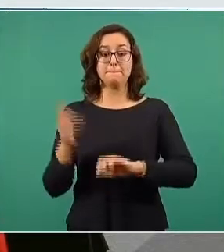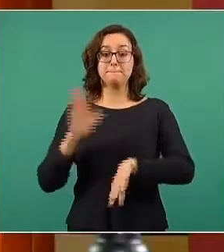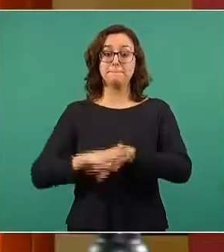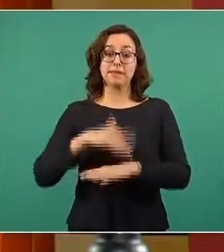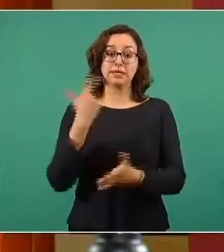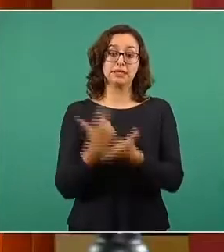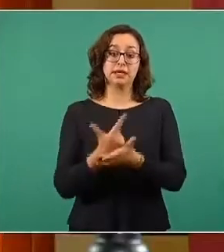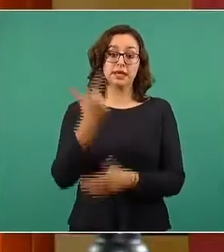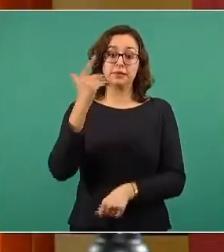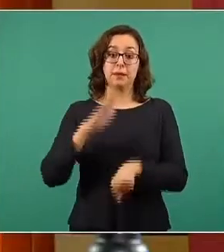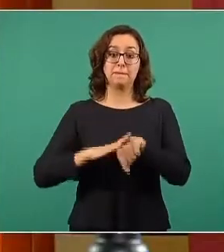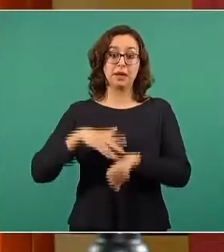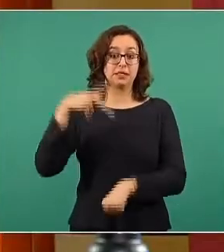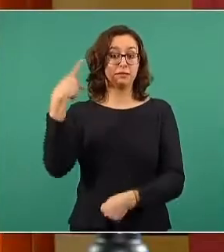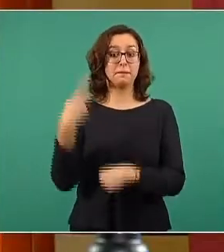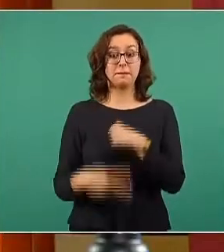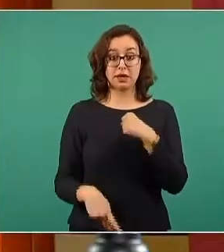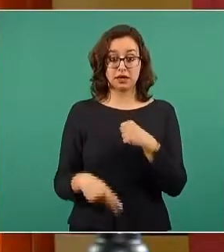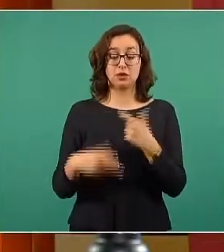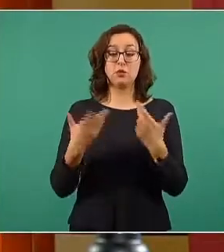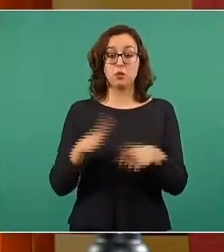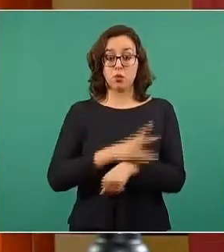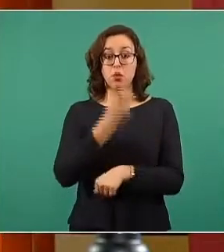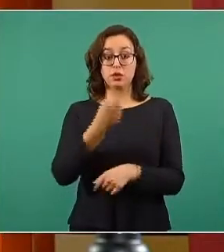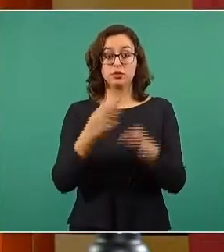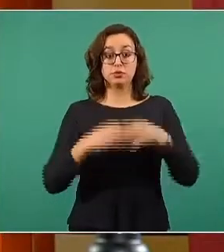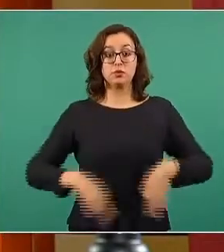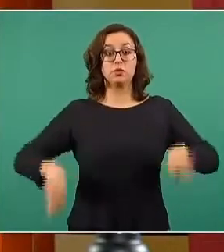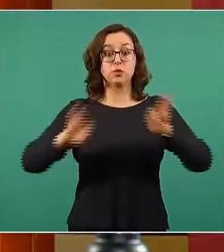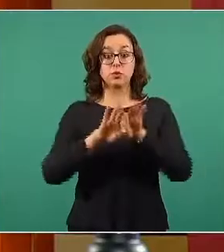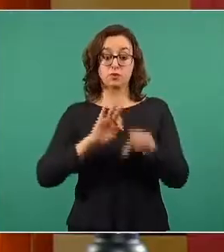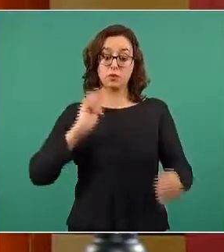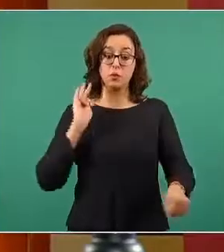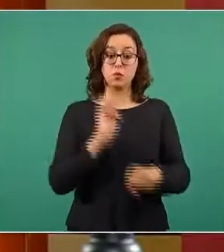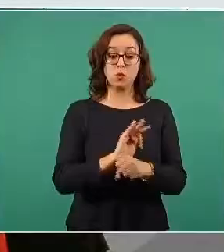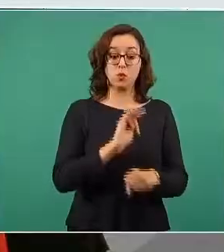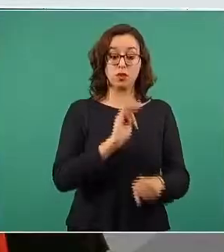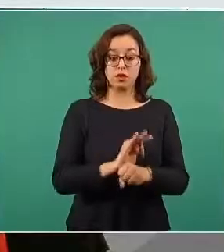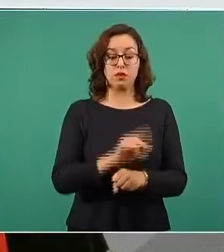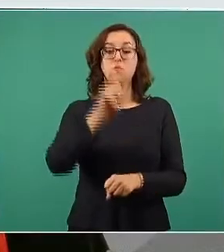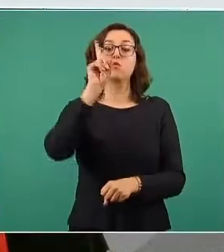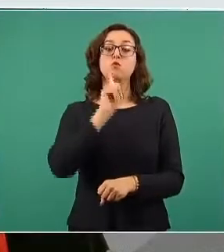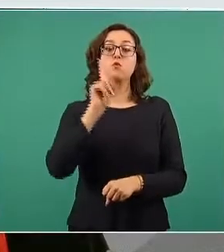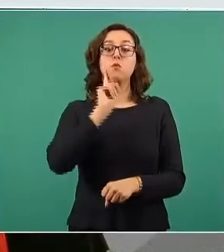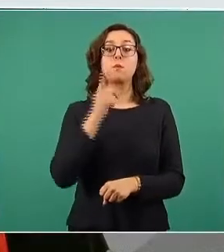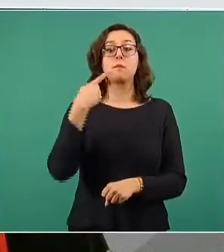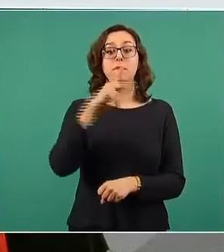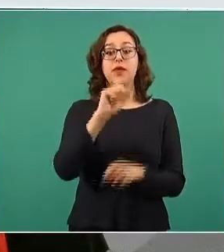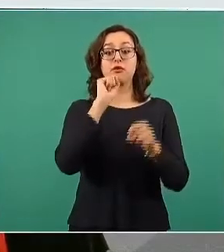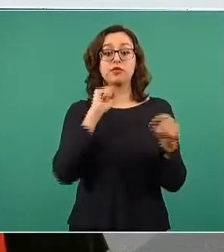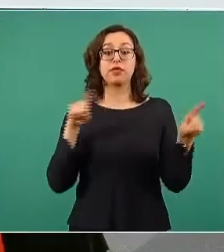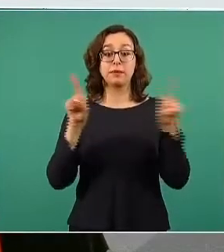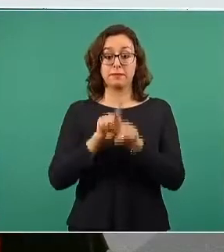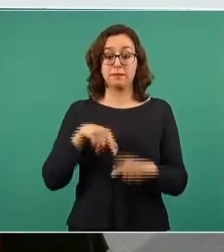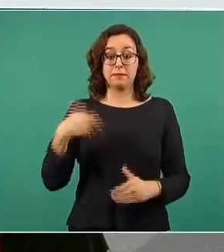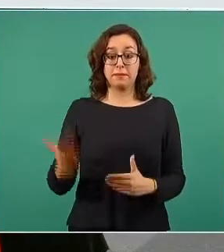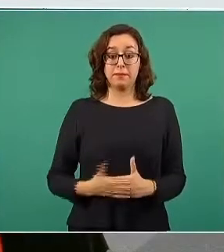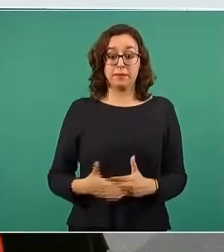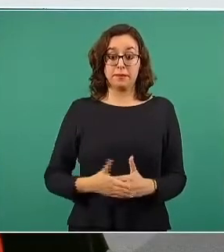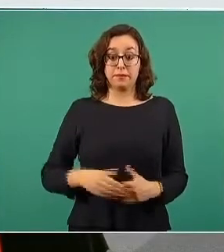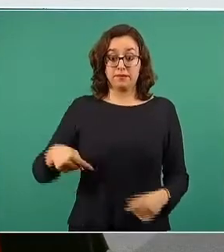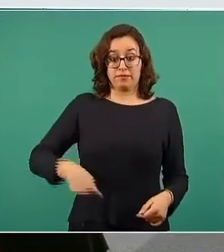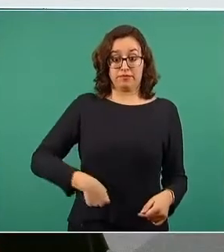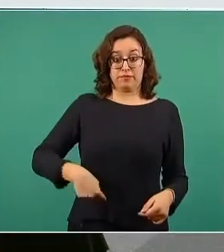luego a el producto, al hija o hijo en formación, quien está en desarrollo en el